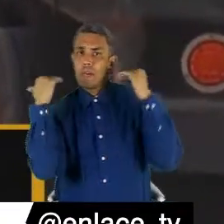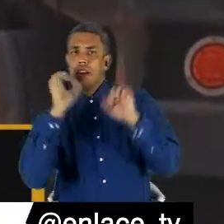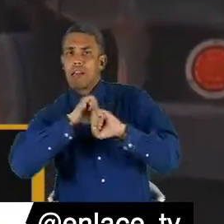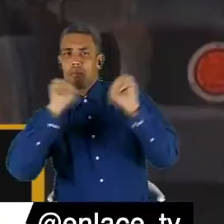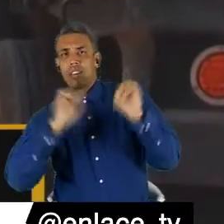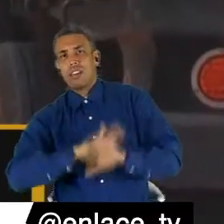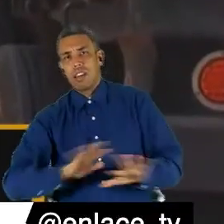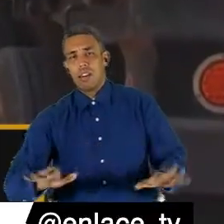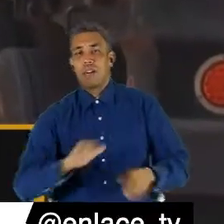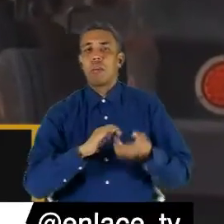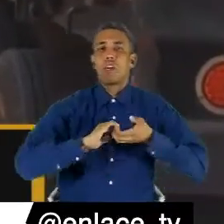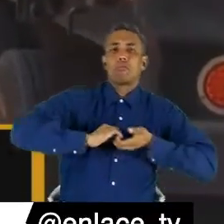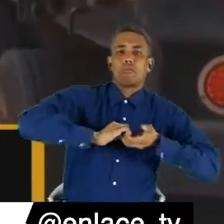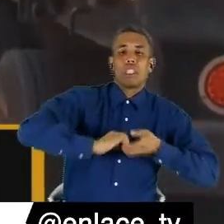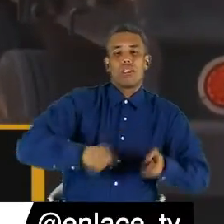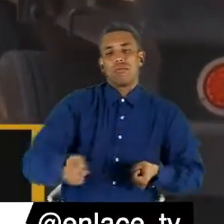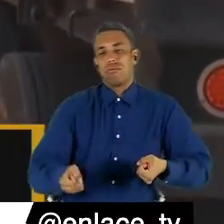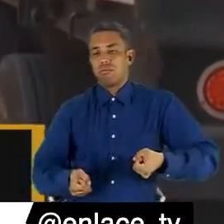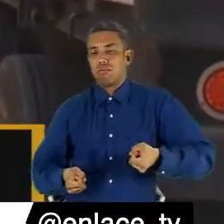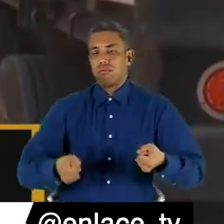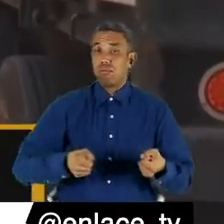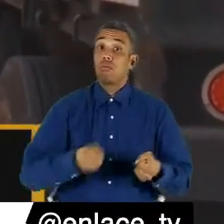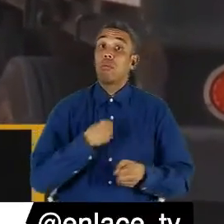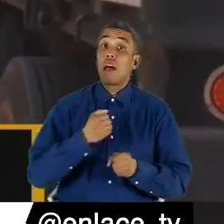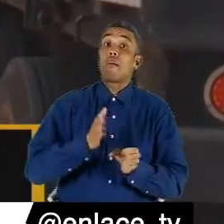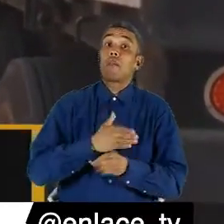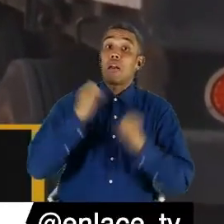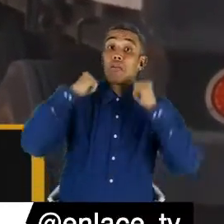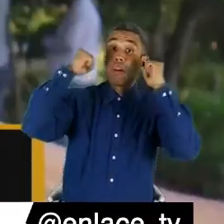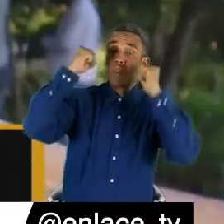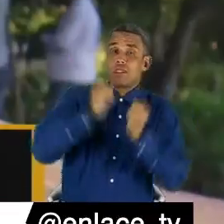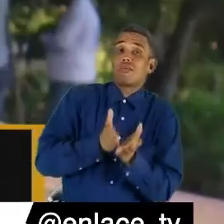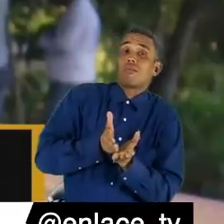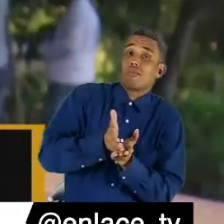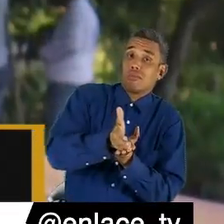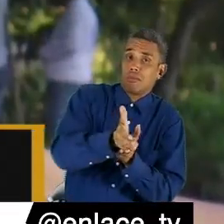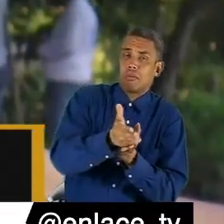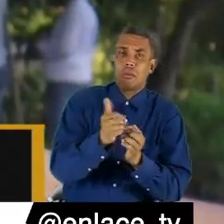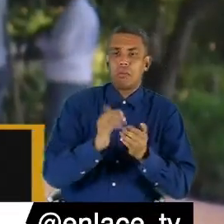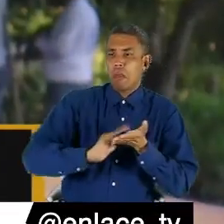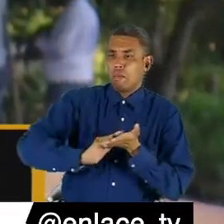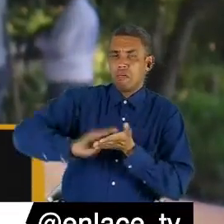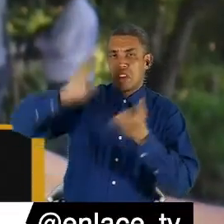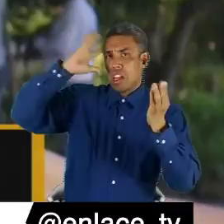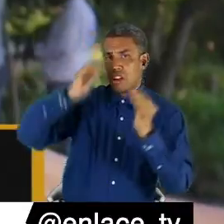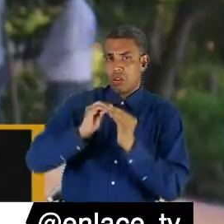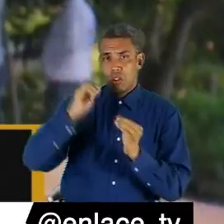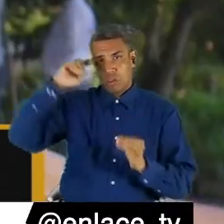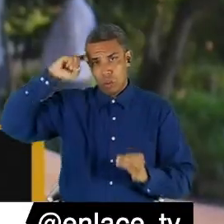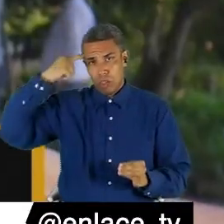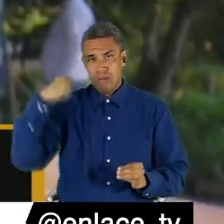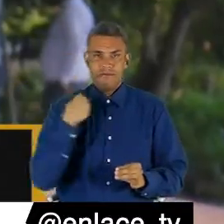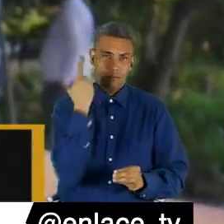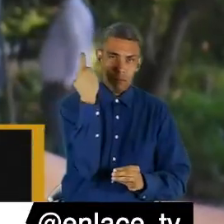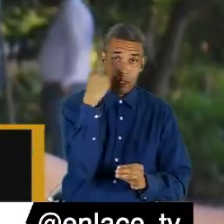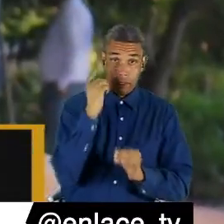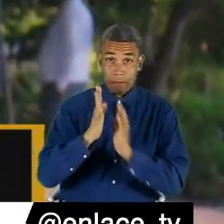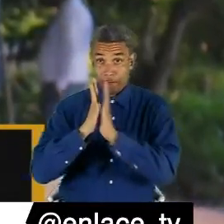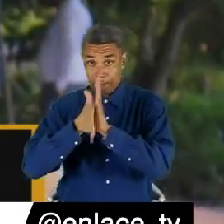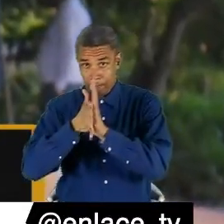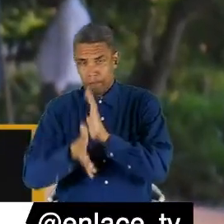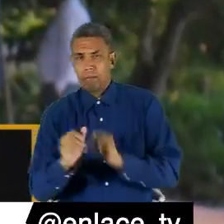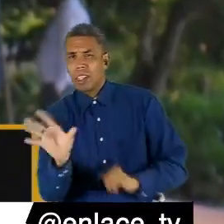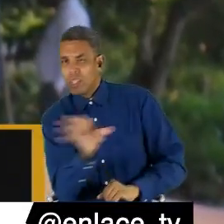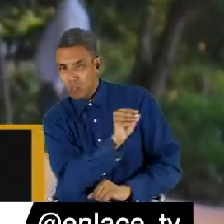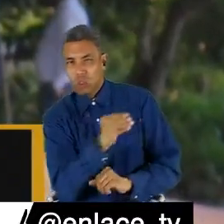de actividades, según sus representantes, los acuerdos no avanzan. Invitamos a todo el gremio, a todo el gremio en general del transporte, a los